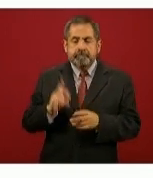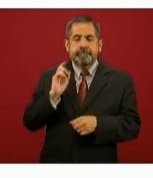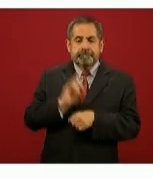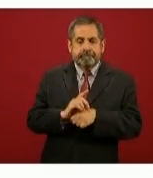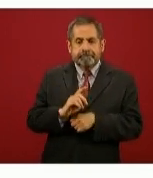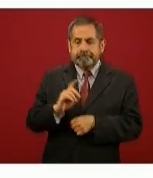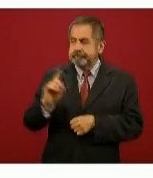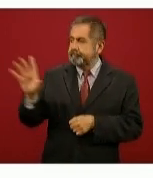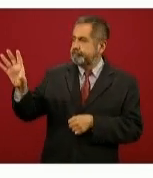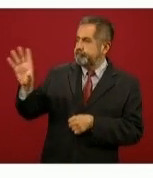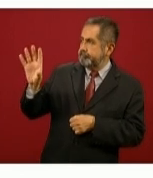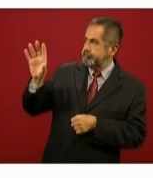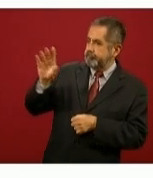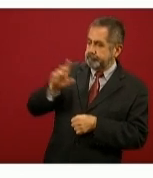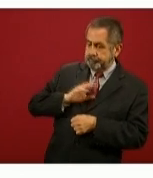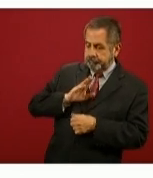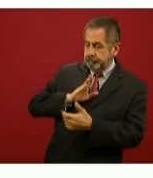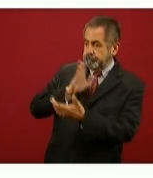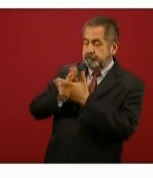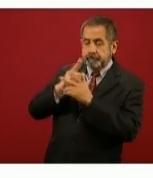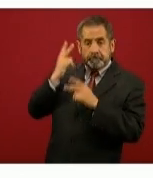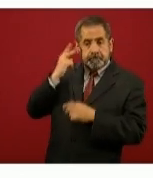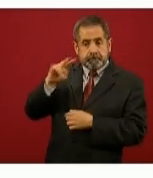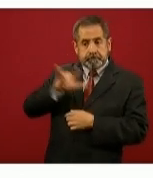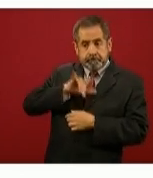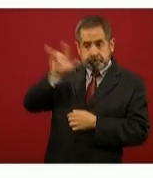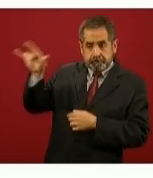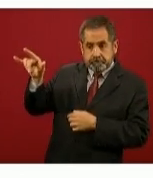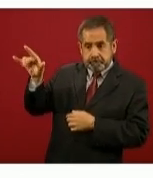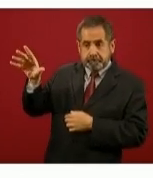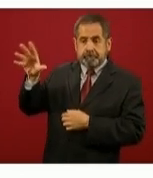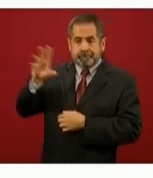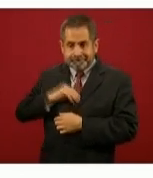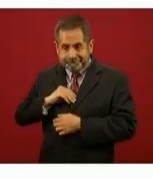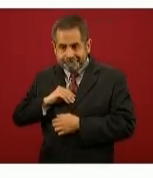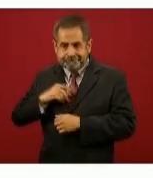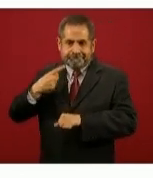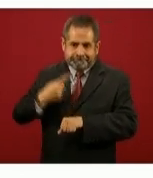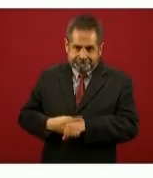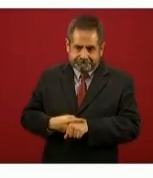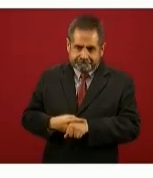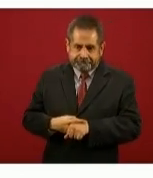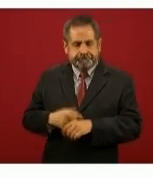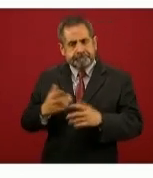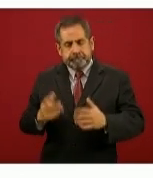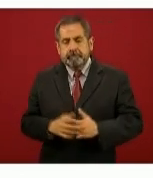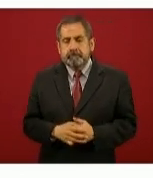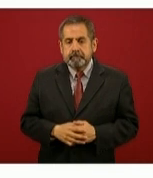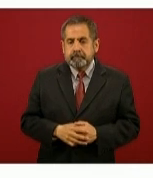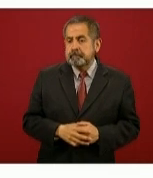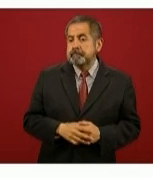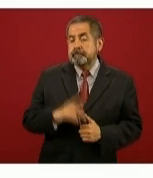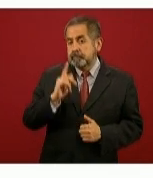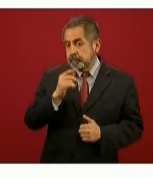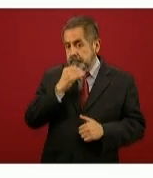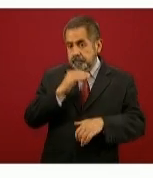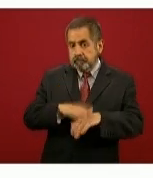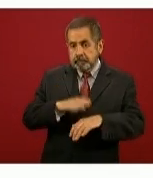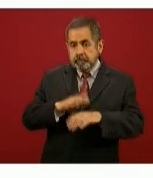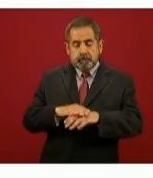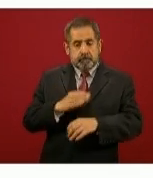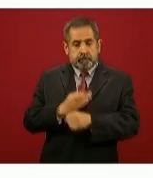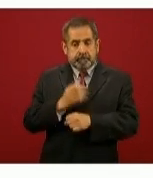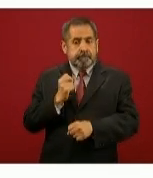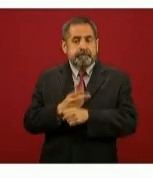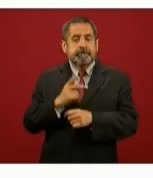directos por personas que viajaron hacia personas que no han viajado. Y lo que tenemos como una señal muy